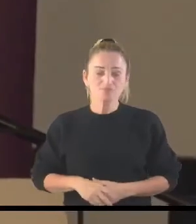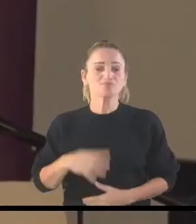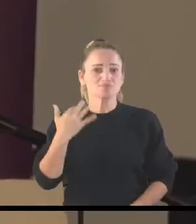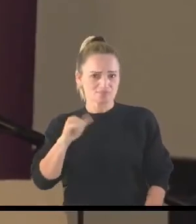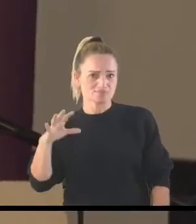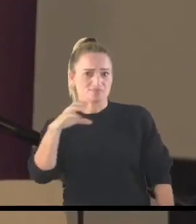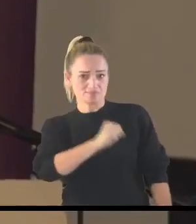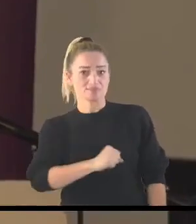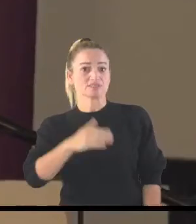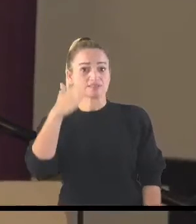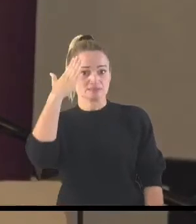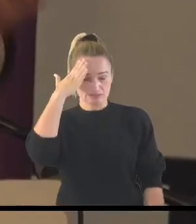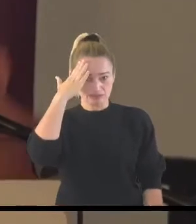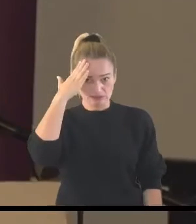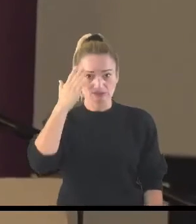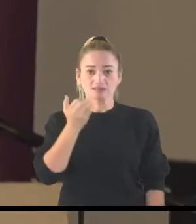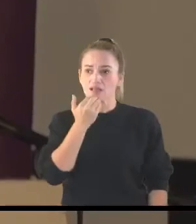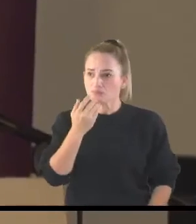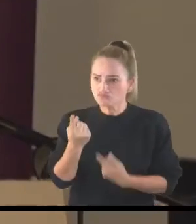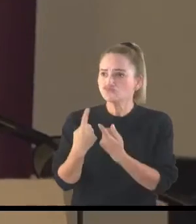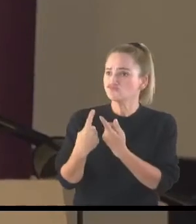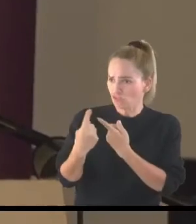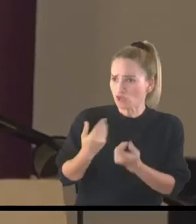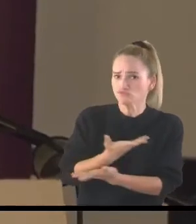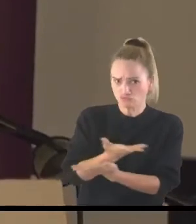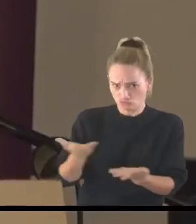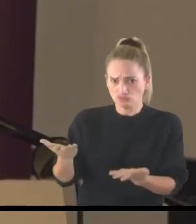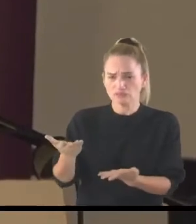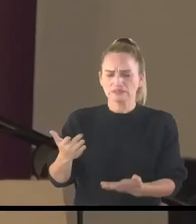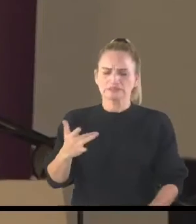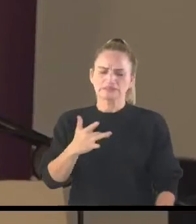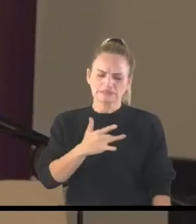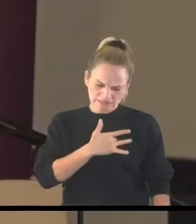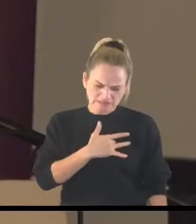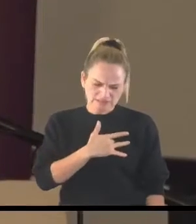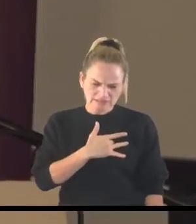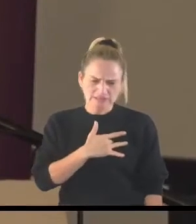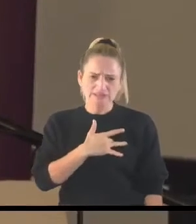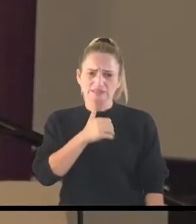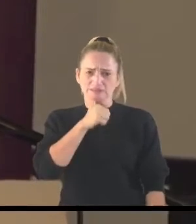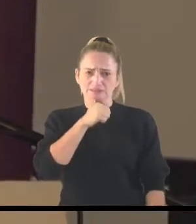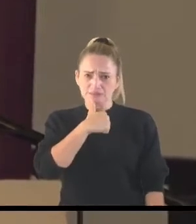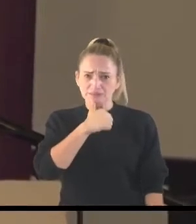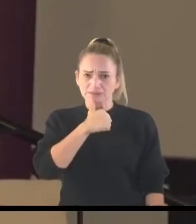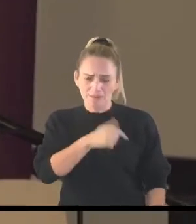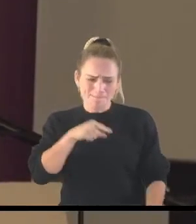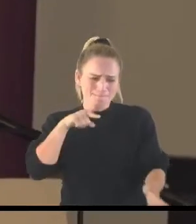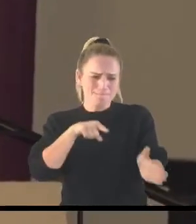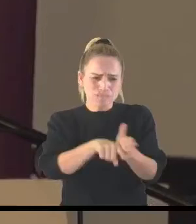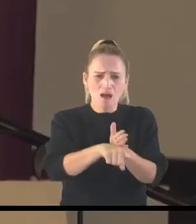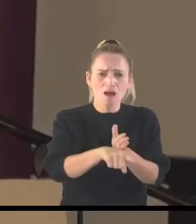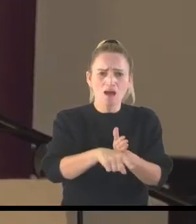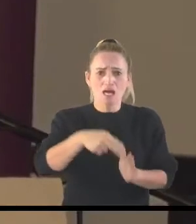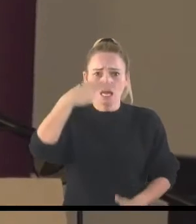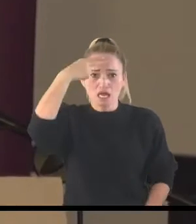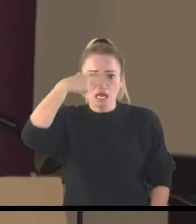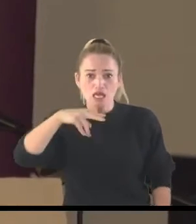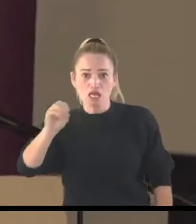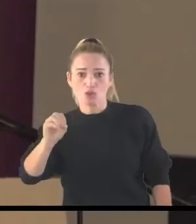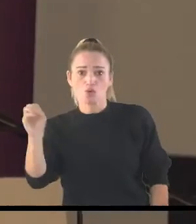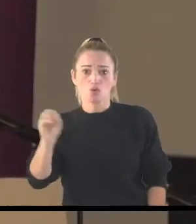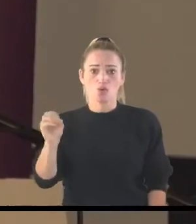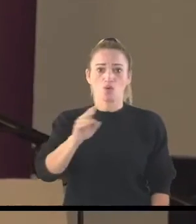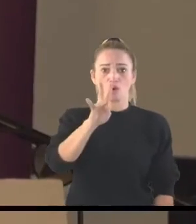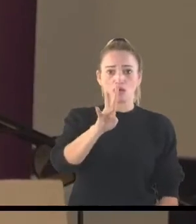lo que significa, porque he hablado con muchos de ustedes, el dolor del asesinato de un hijo, de un esposo, de una